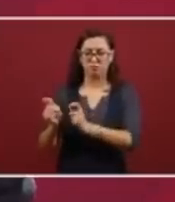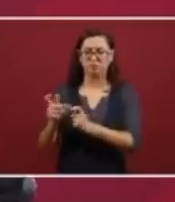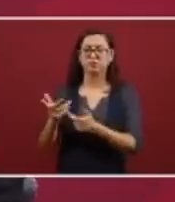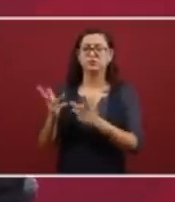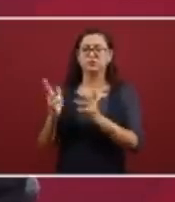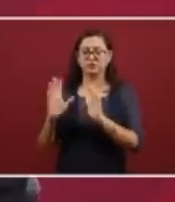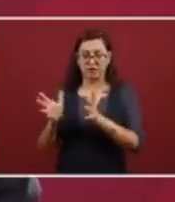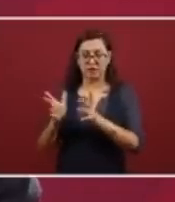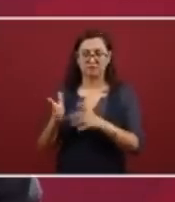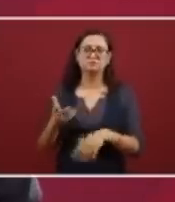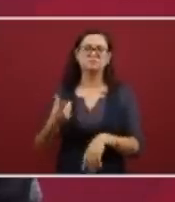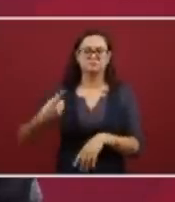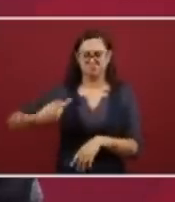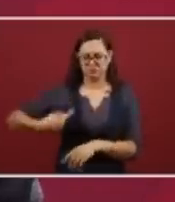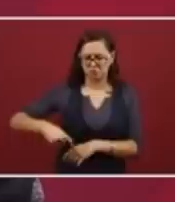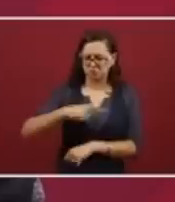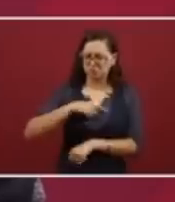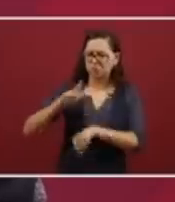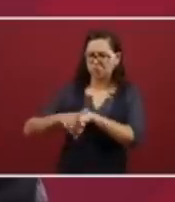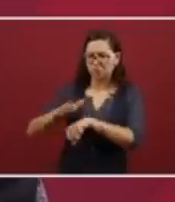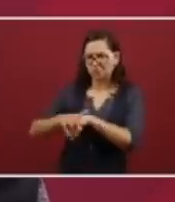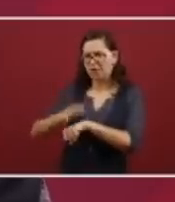una felicitación